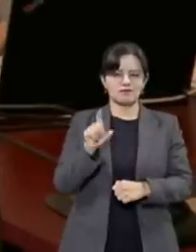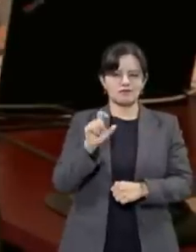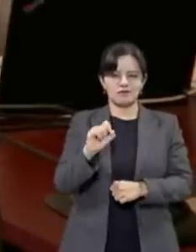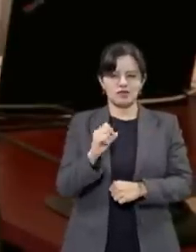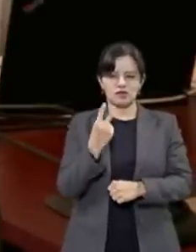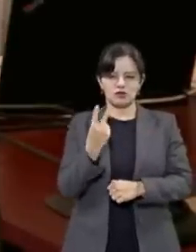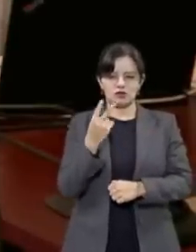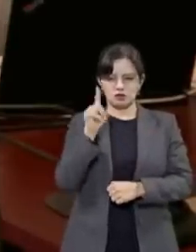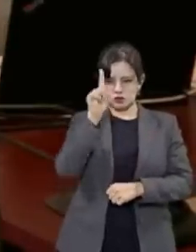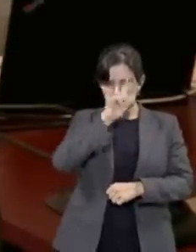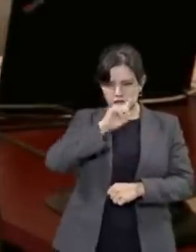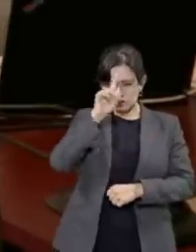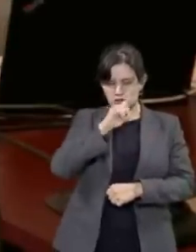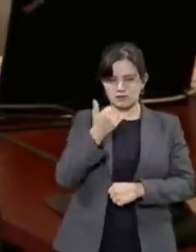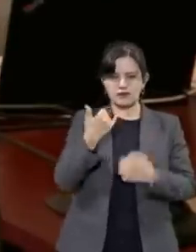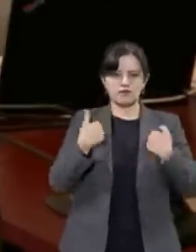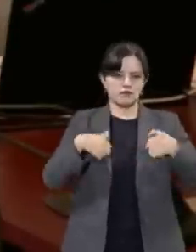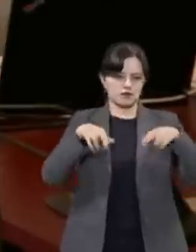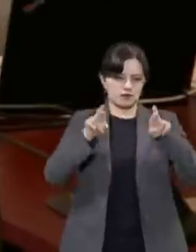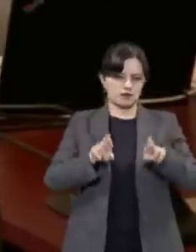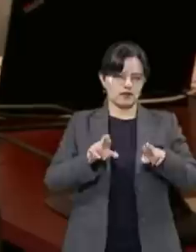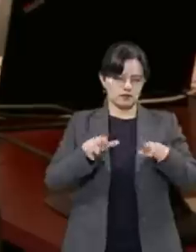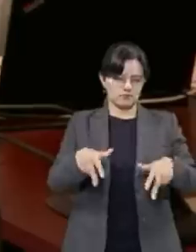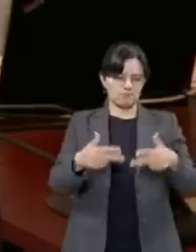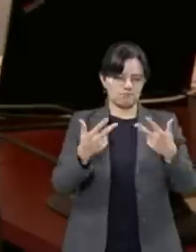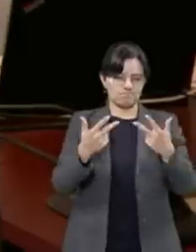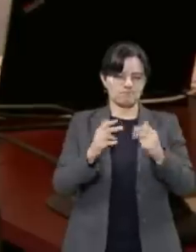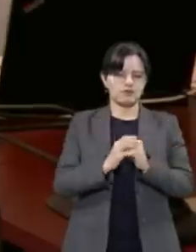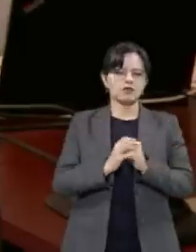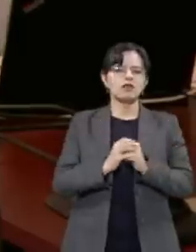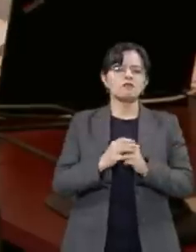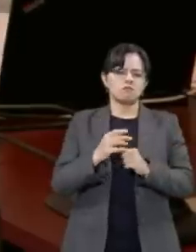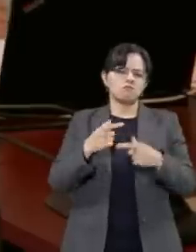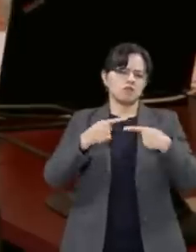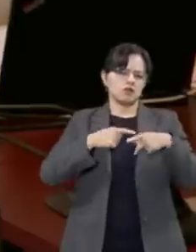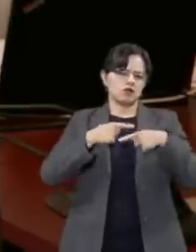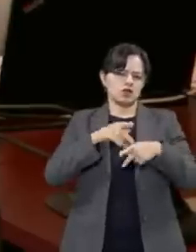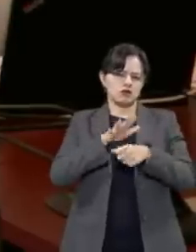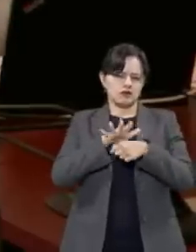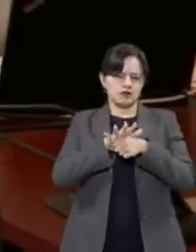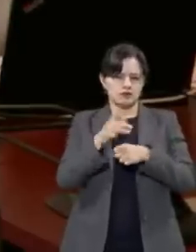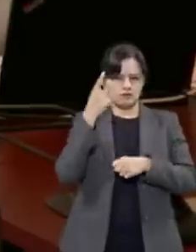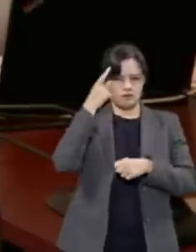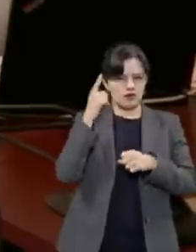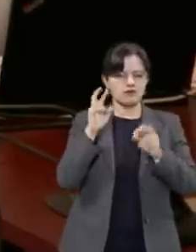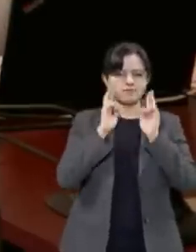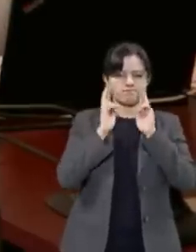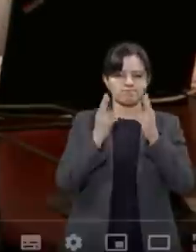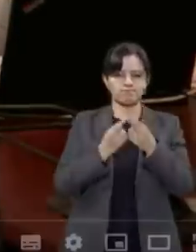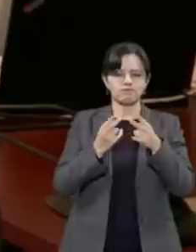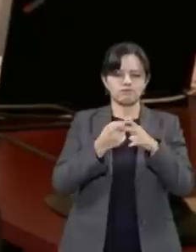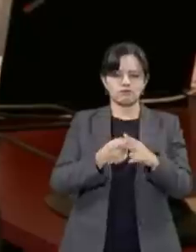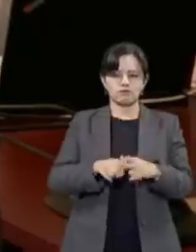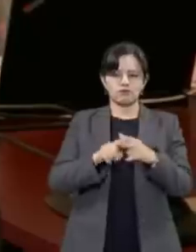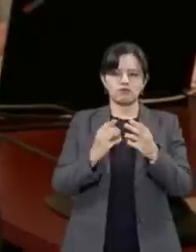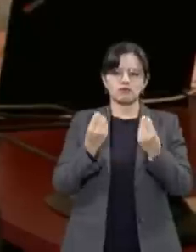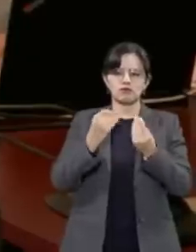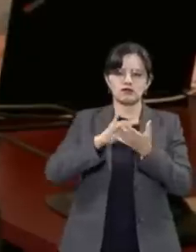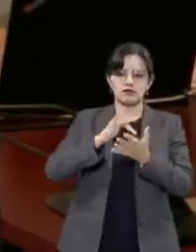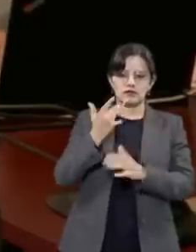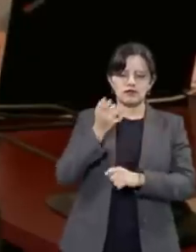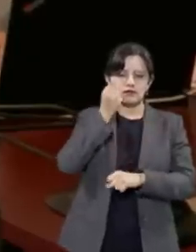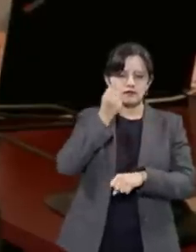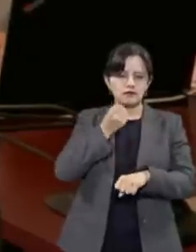de Guadalupe tadei Zavala es obvio que no les gusta Y esto no es una cuestión de gustos